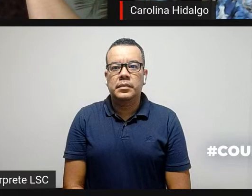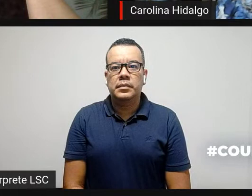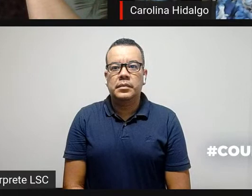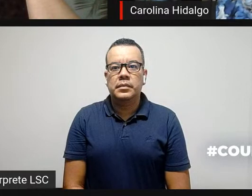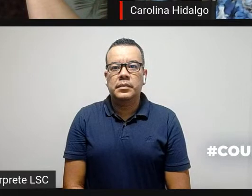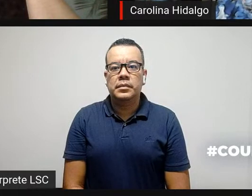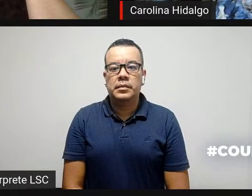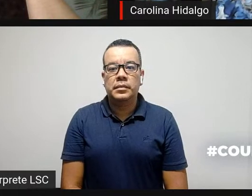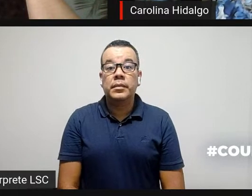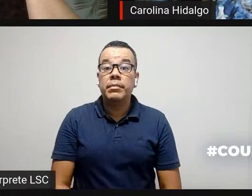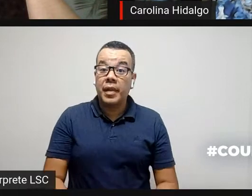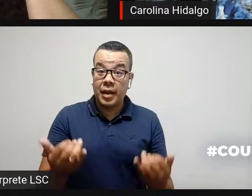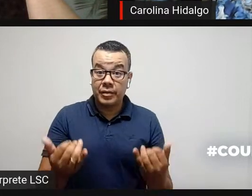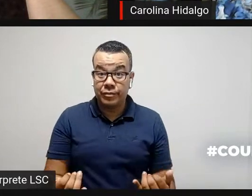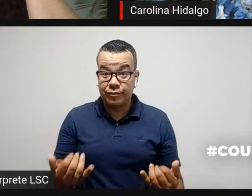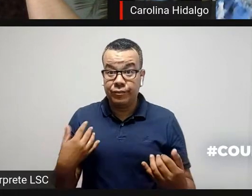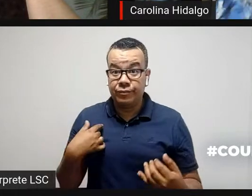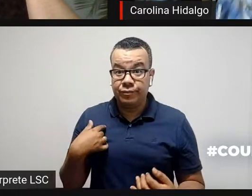Aleida